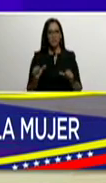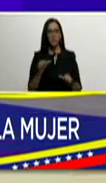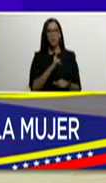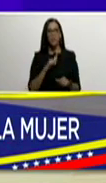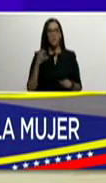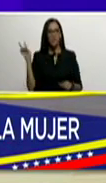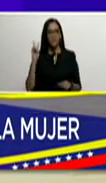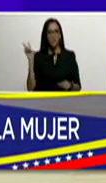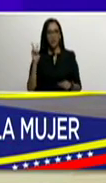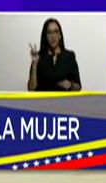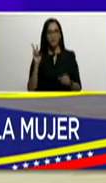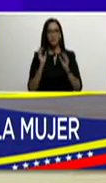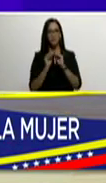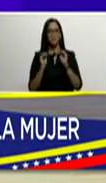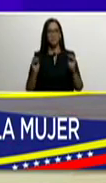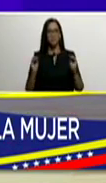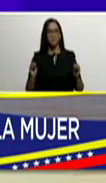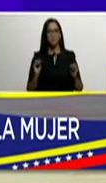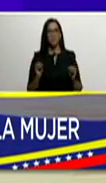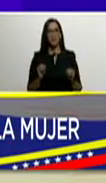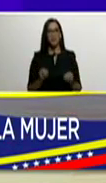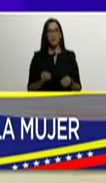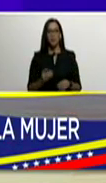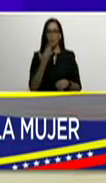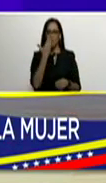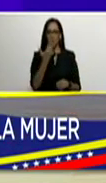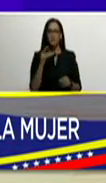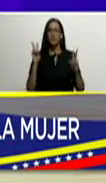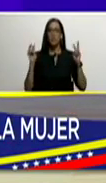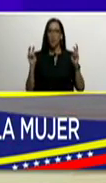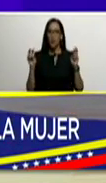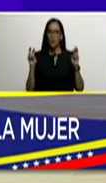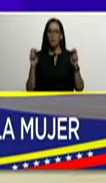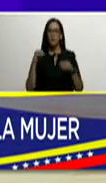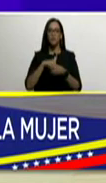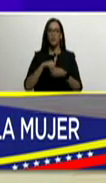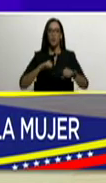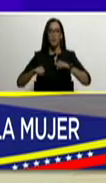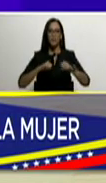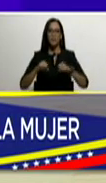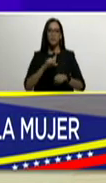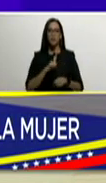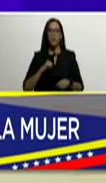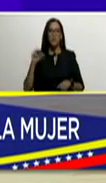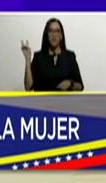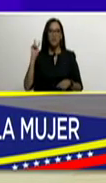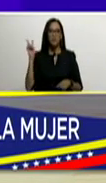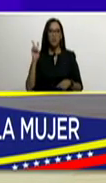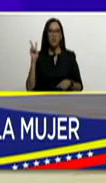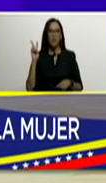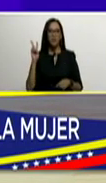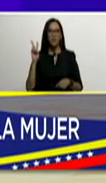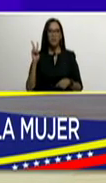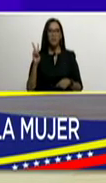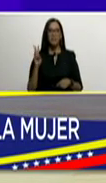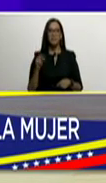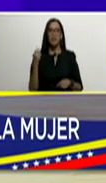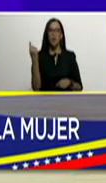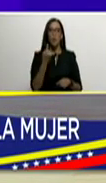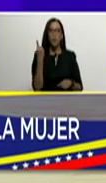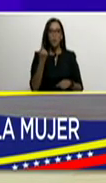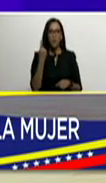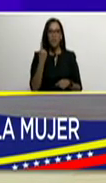Venezuela, anuncio la creación de un frente nuevo dentro del movimiento Somos Venezuela, que será única